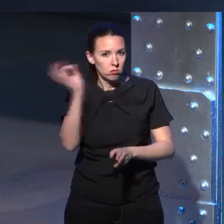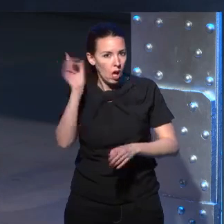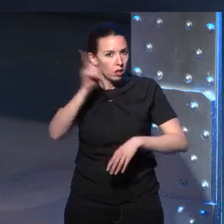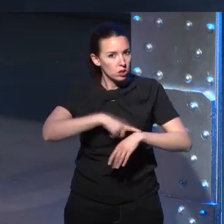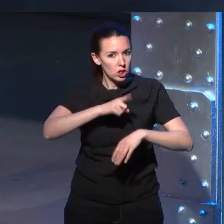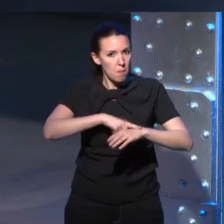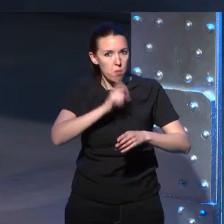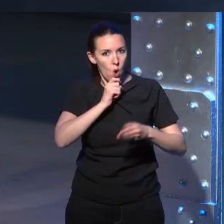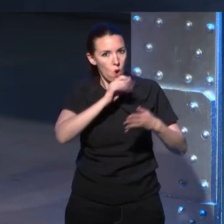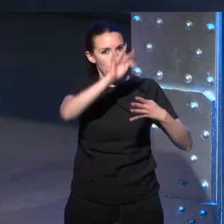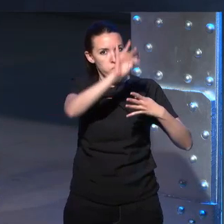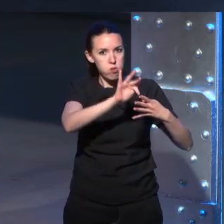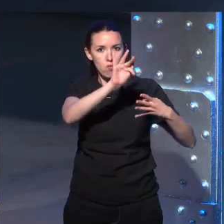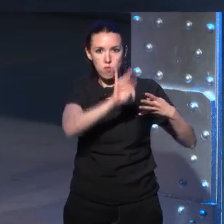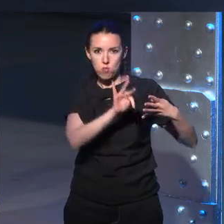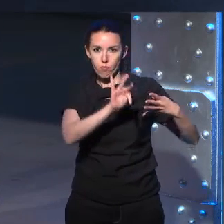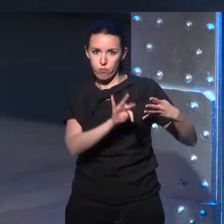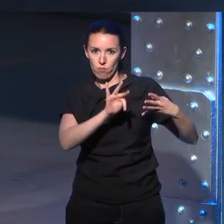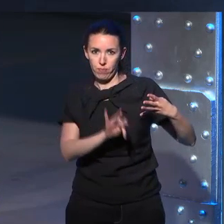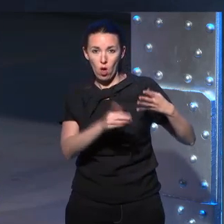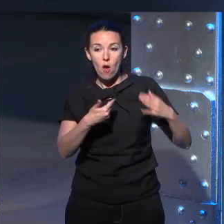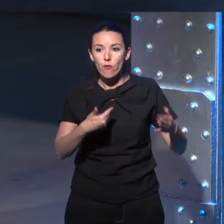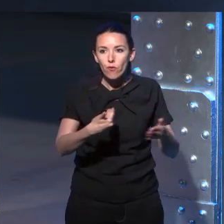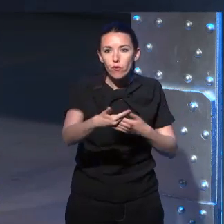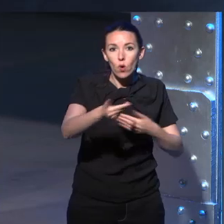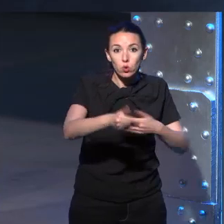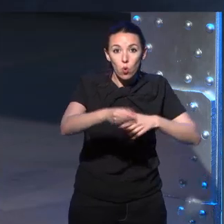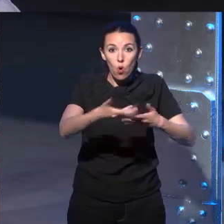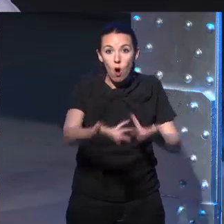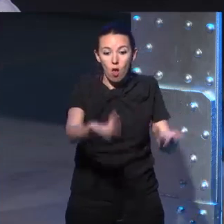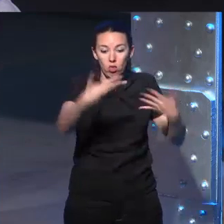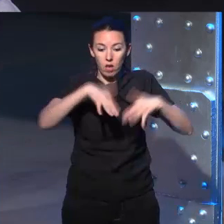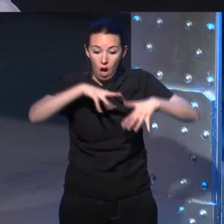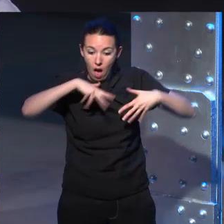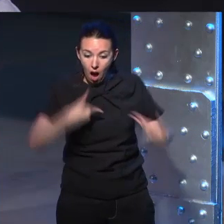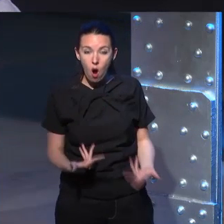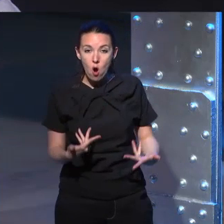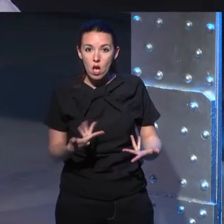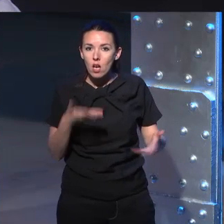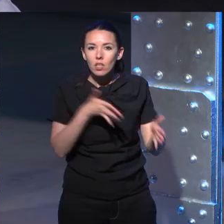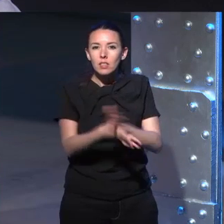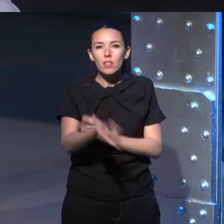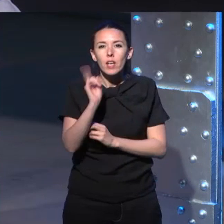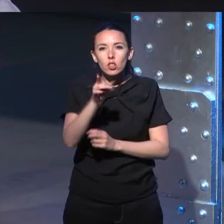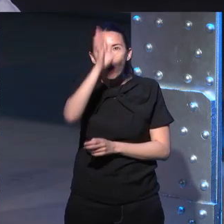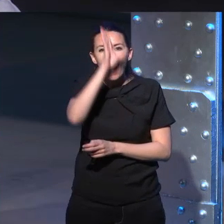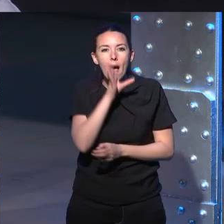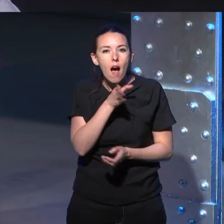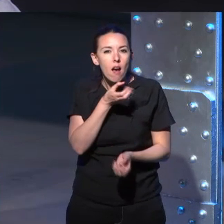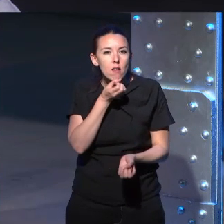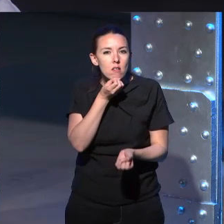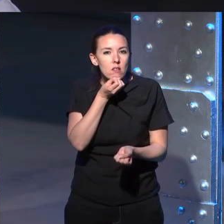del curso del relato, ese juego de traer el futuro al momento presente, no es para ocultar el argumento,